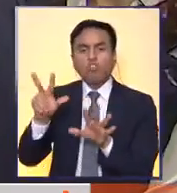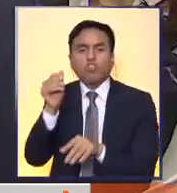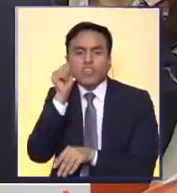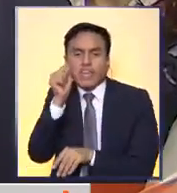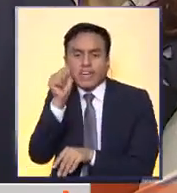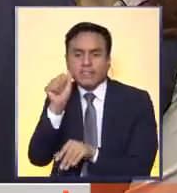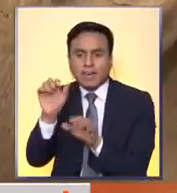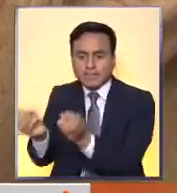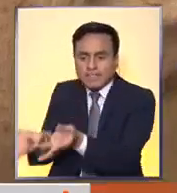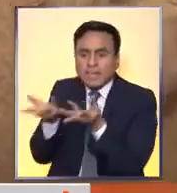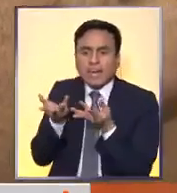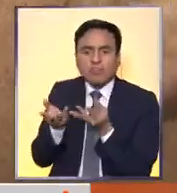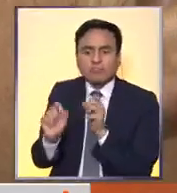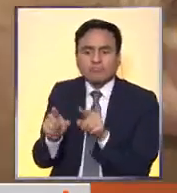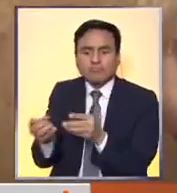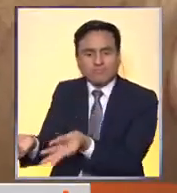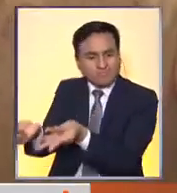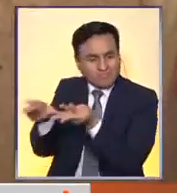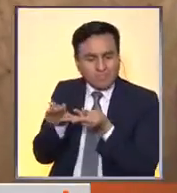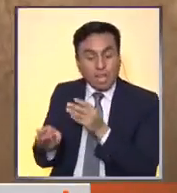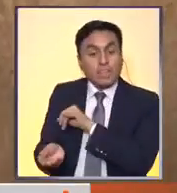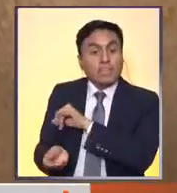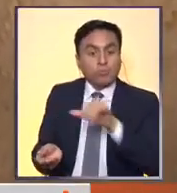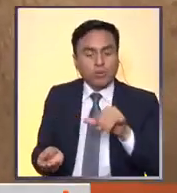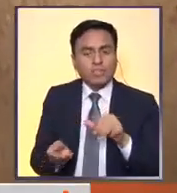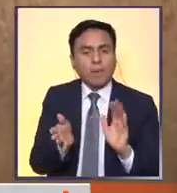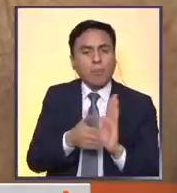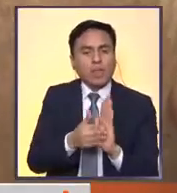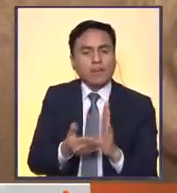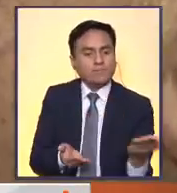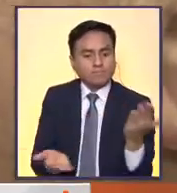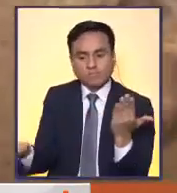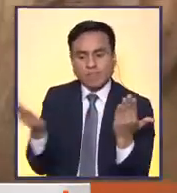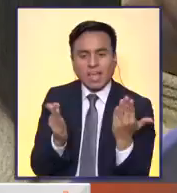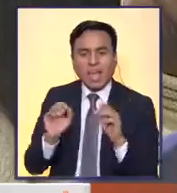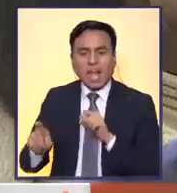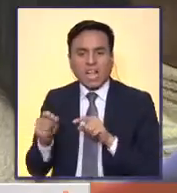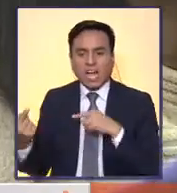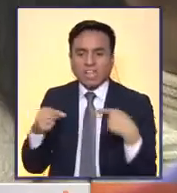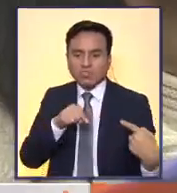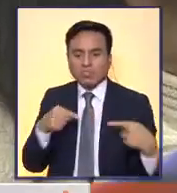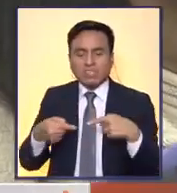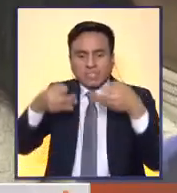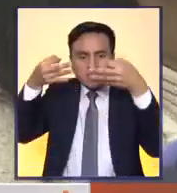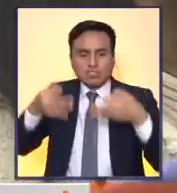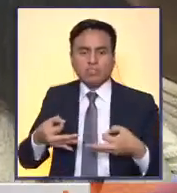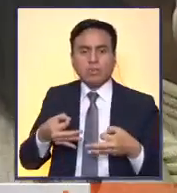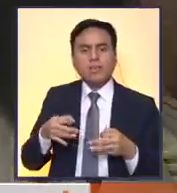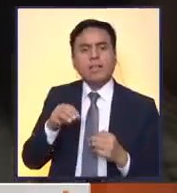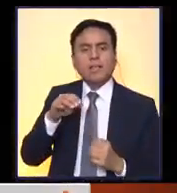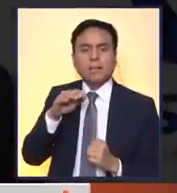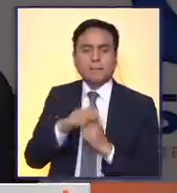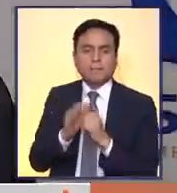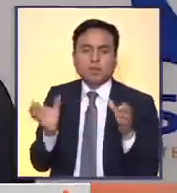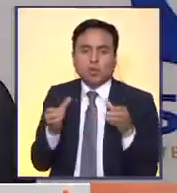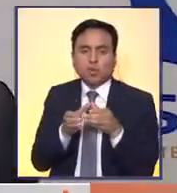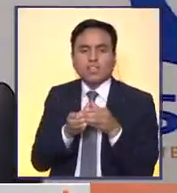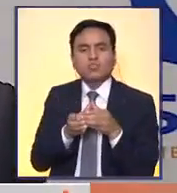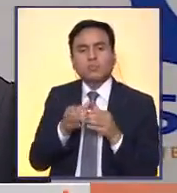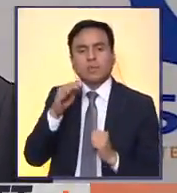hacer sus descargos luego viene la parte de las pruebas alegatos y decisión del pleno de la corte suprema-